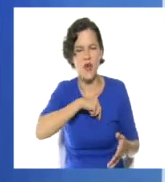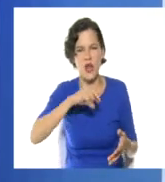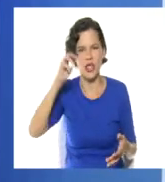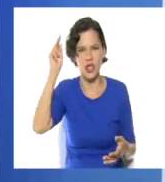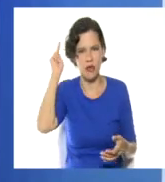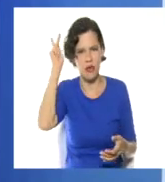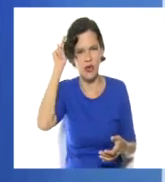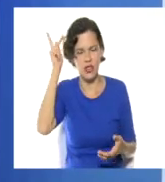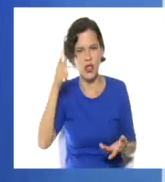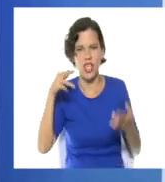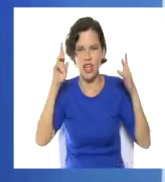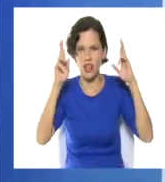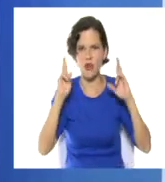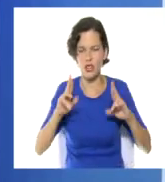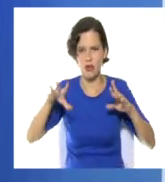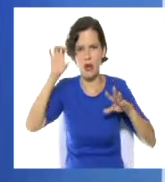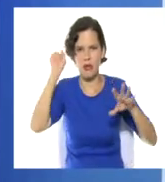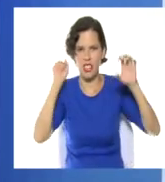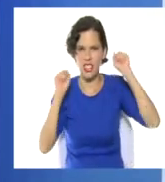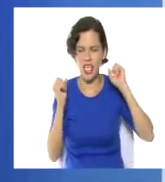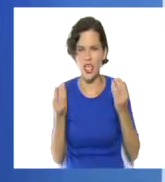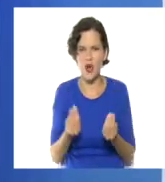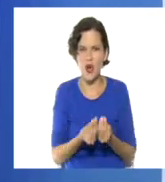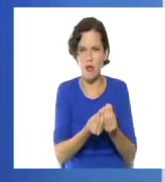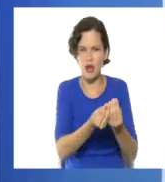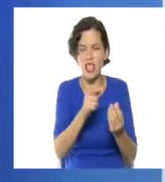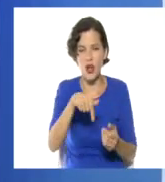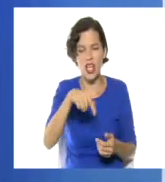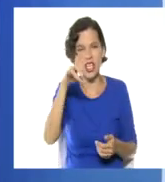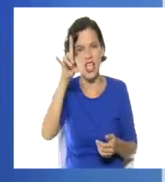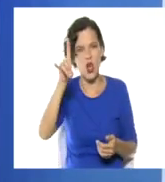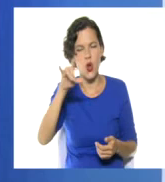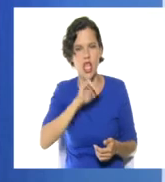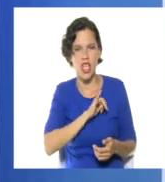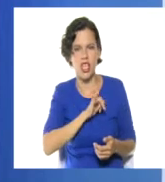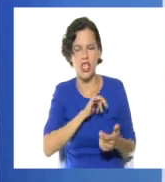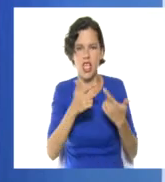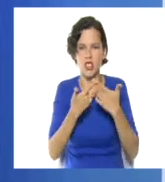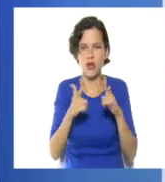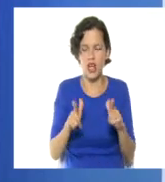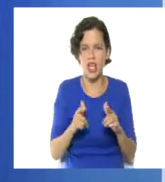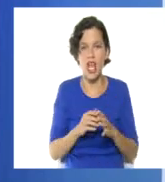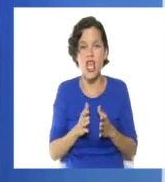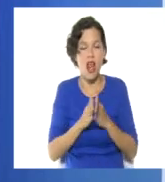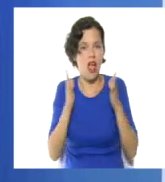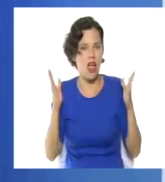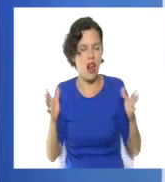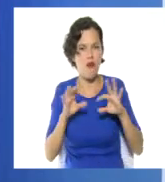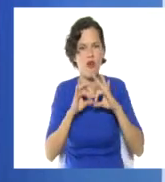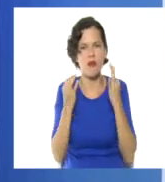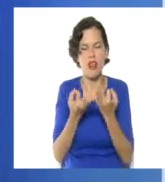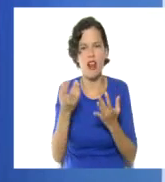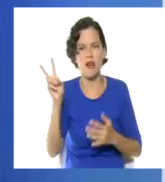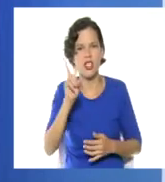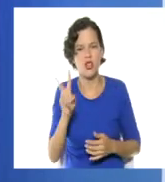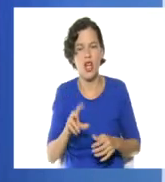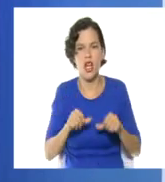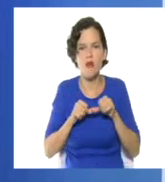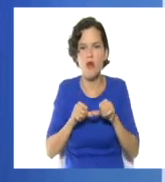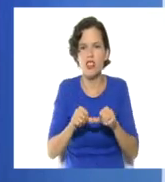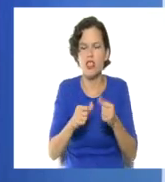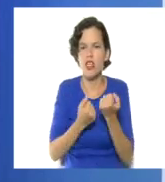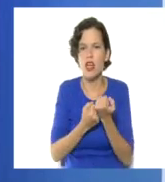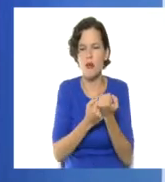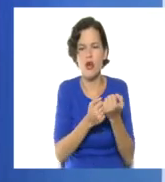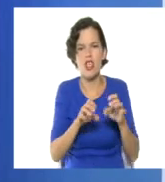docentes de RPA que nos acompañaron en este lunes de Identidad y Soberanía. y a la gran familia venezolana por seguir apoyando